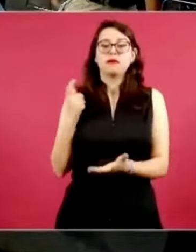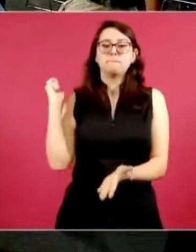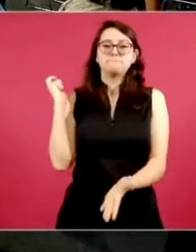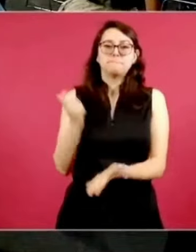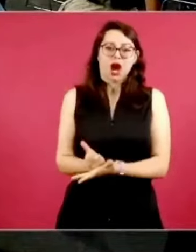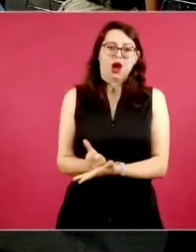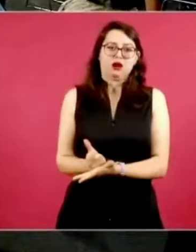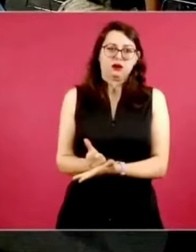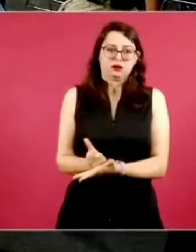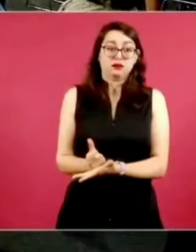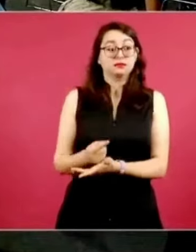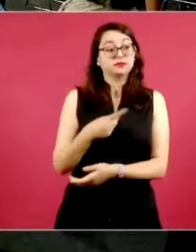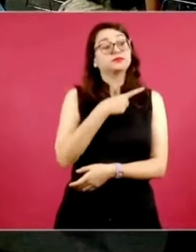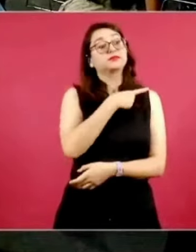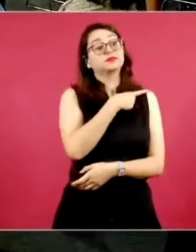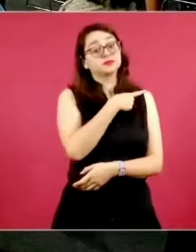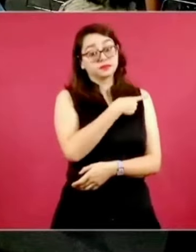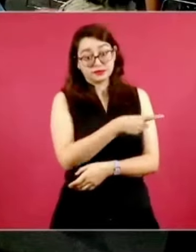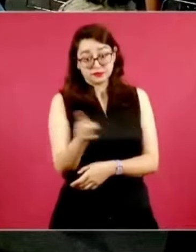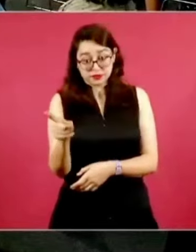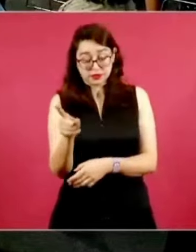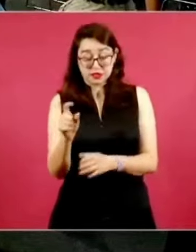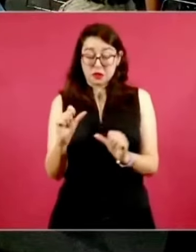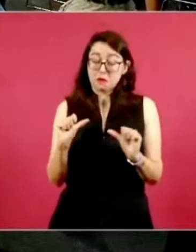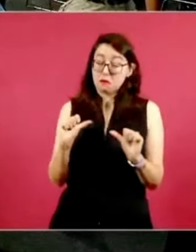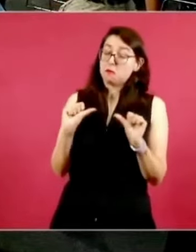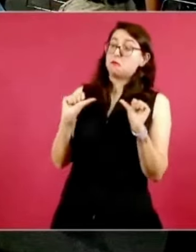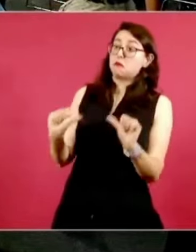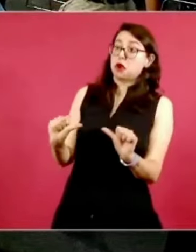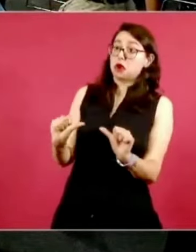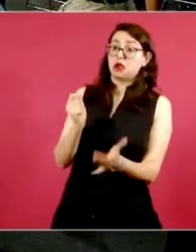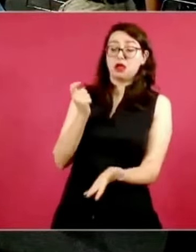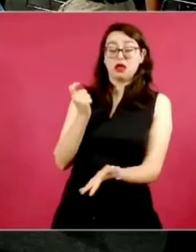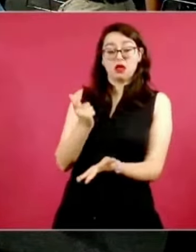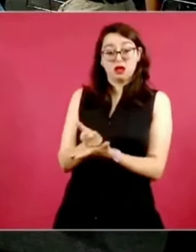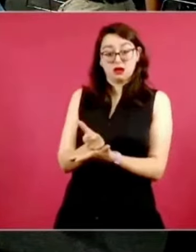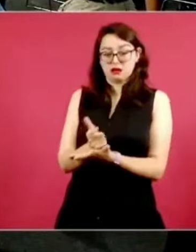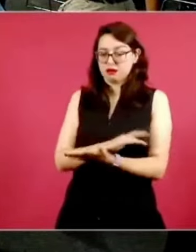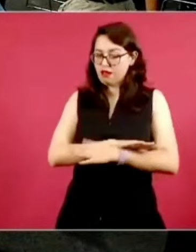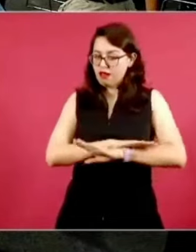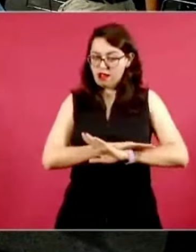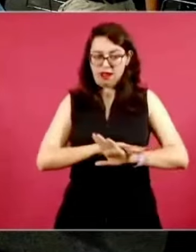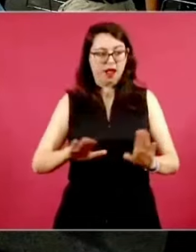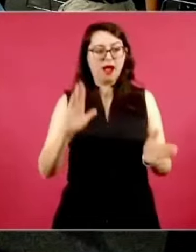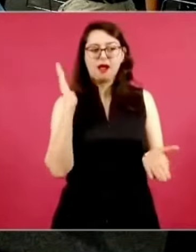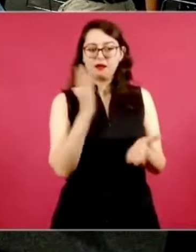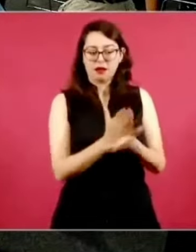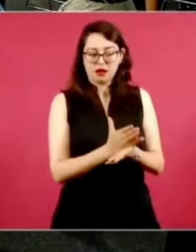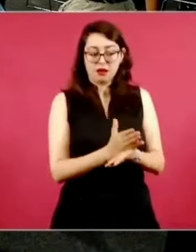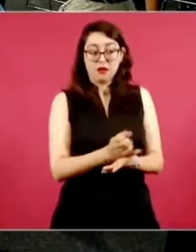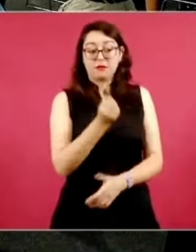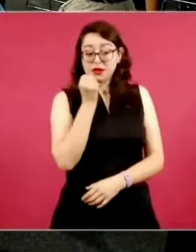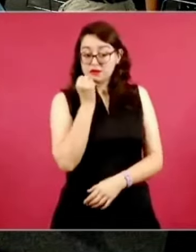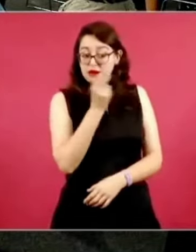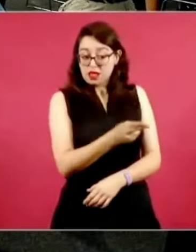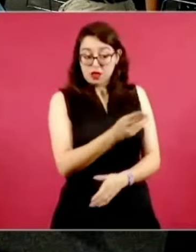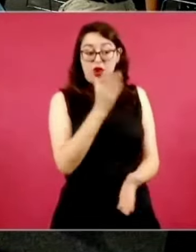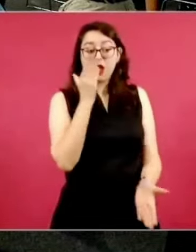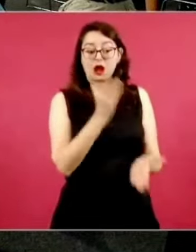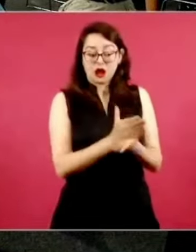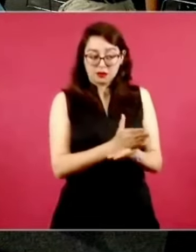ahora tienen el privilegio de no pagar los impuestos se terminan esos privilegios y va a haber